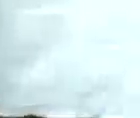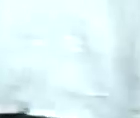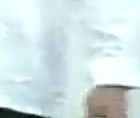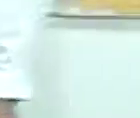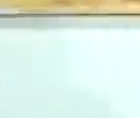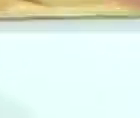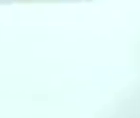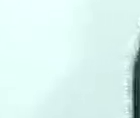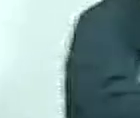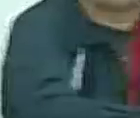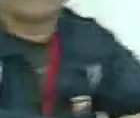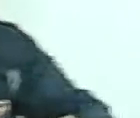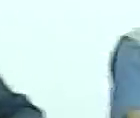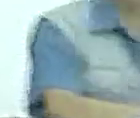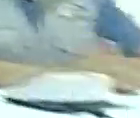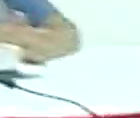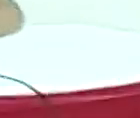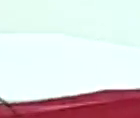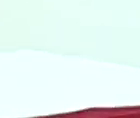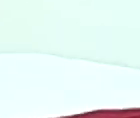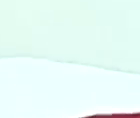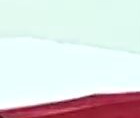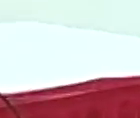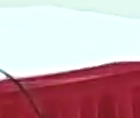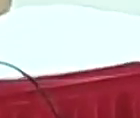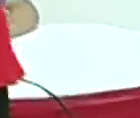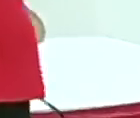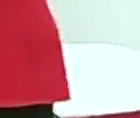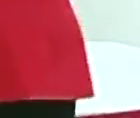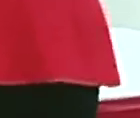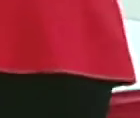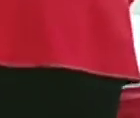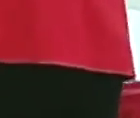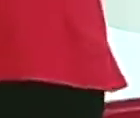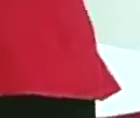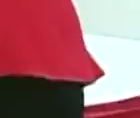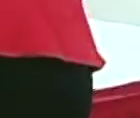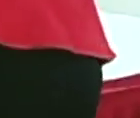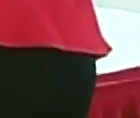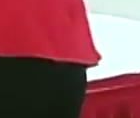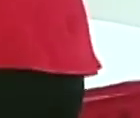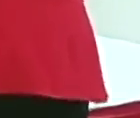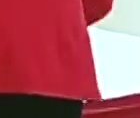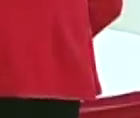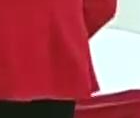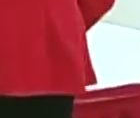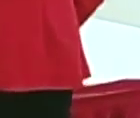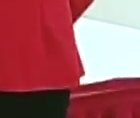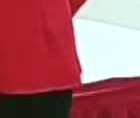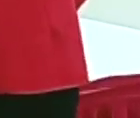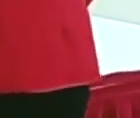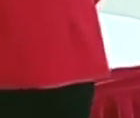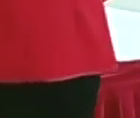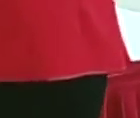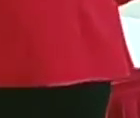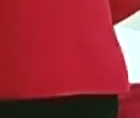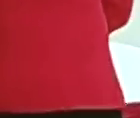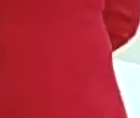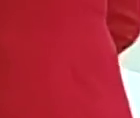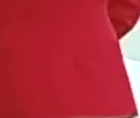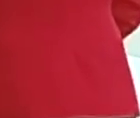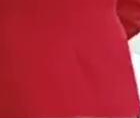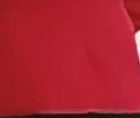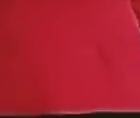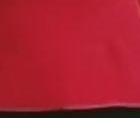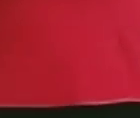Como lo habíamos anunciado poco antes del inicio de las palabras del jefe de Estado, ahora se encuentra acompañando a la primera combatiente